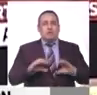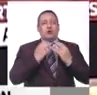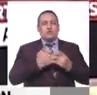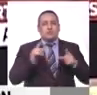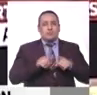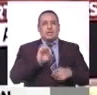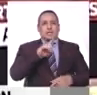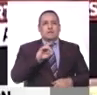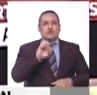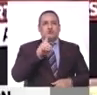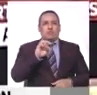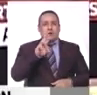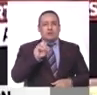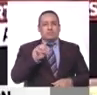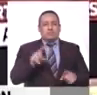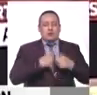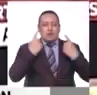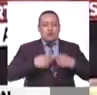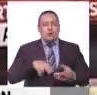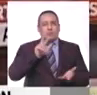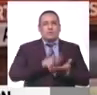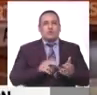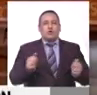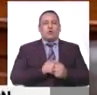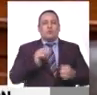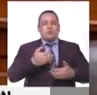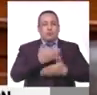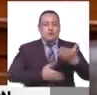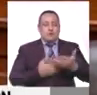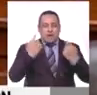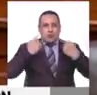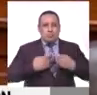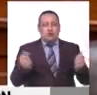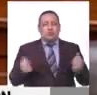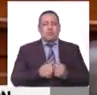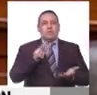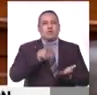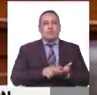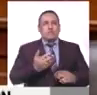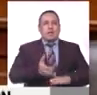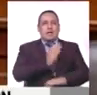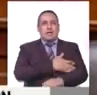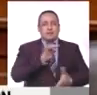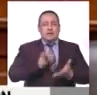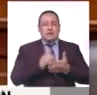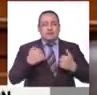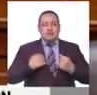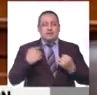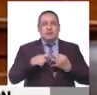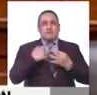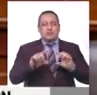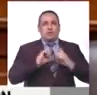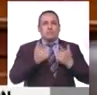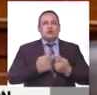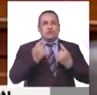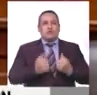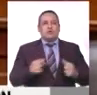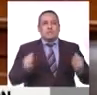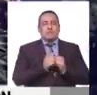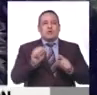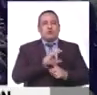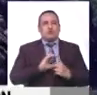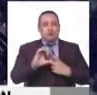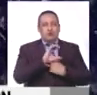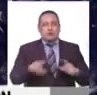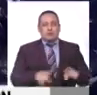República, Eduardo Salguana, tras la aprobación de un texto consensuado aprobado previamente por las comisiones de Economía y de